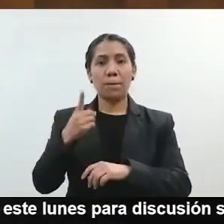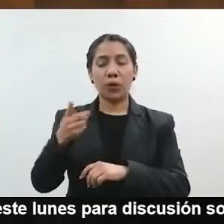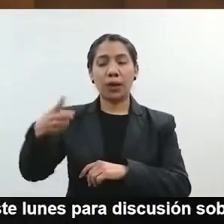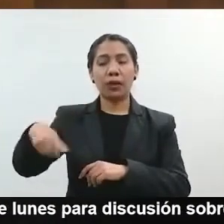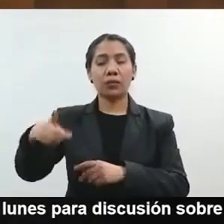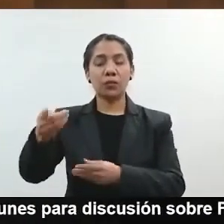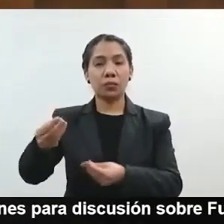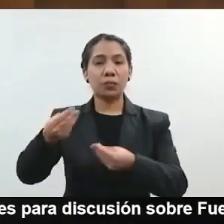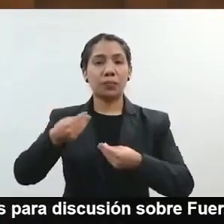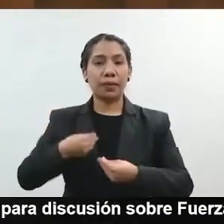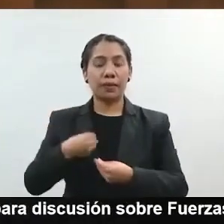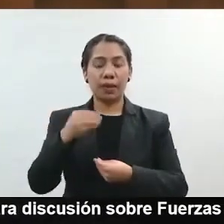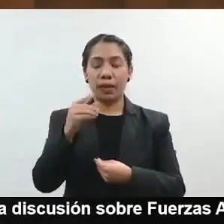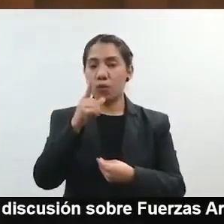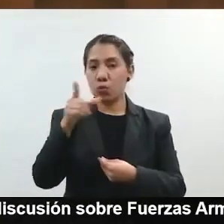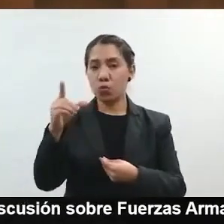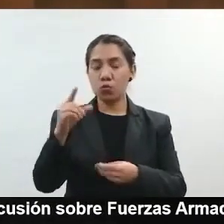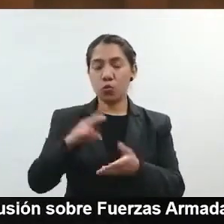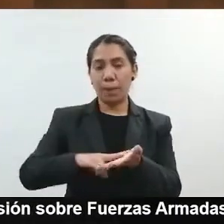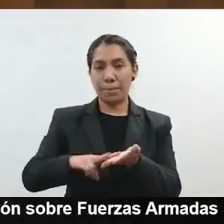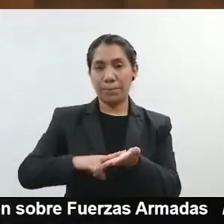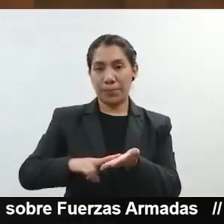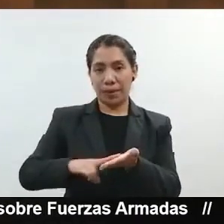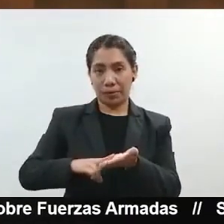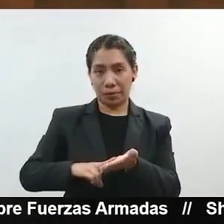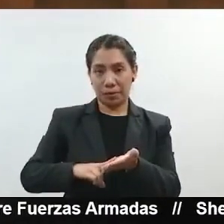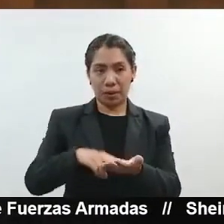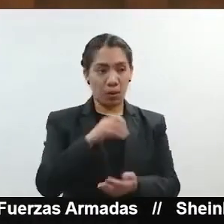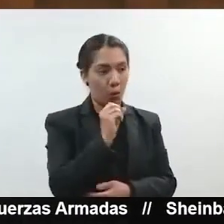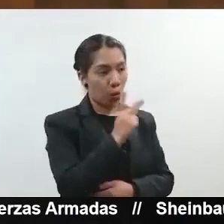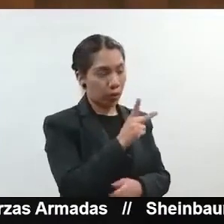el M. Ok, primo.